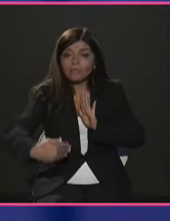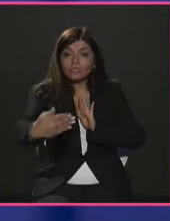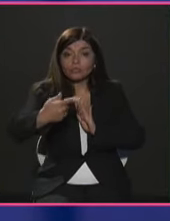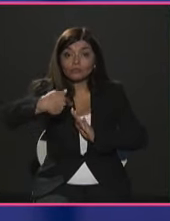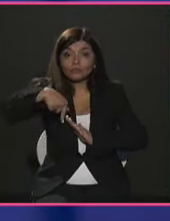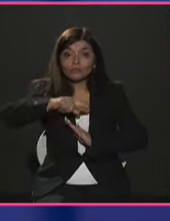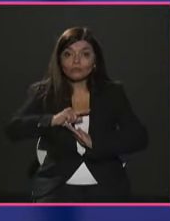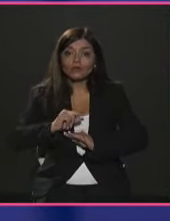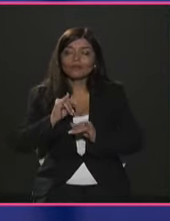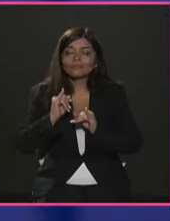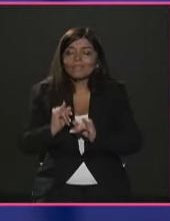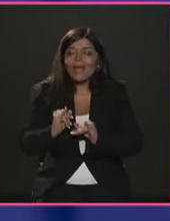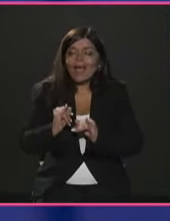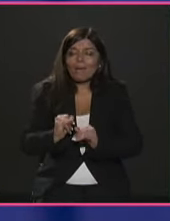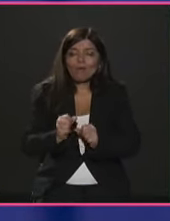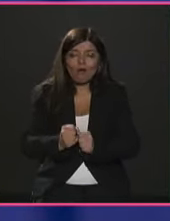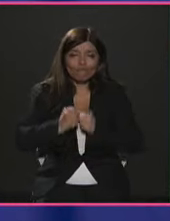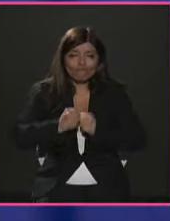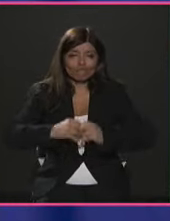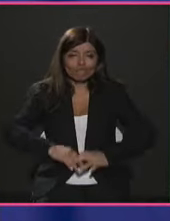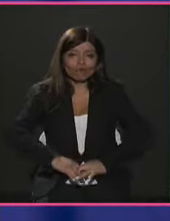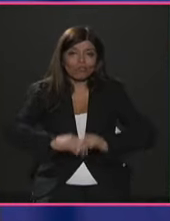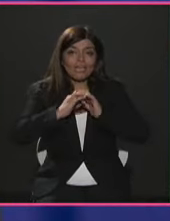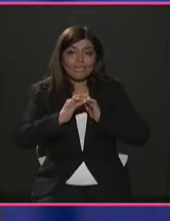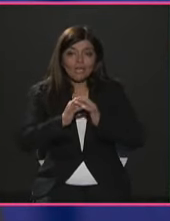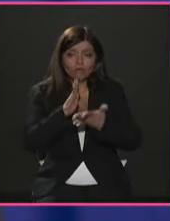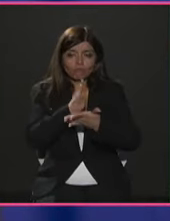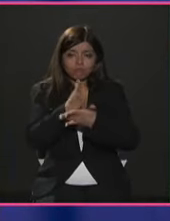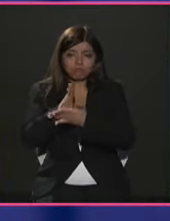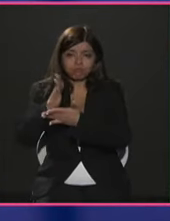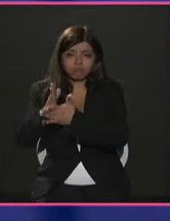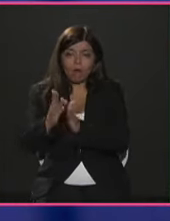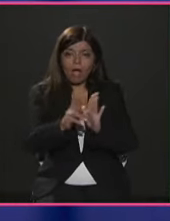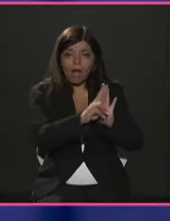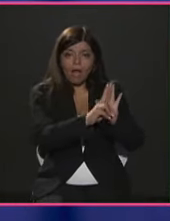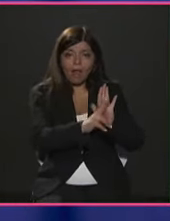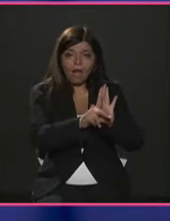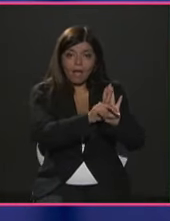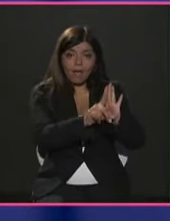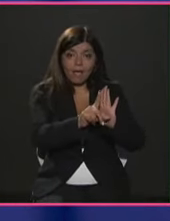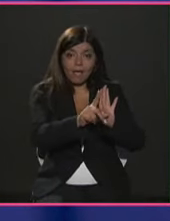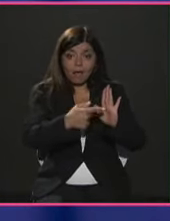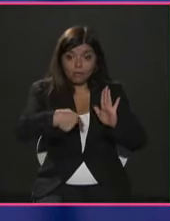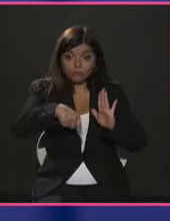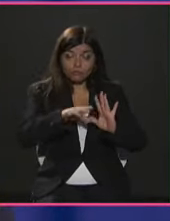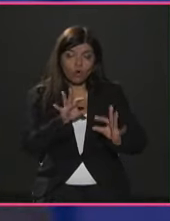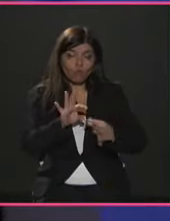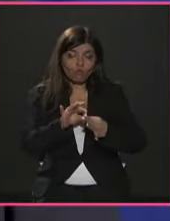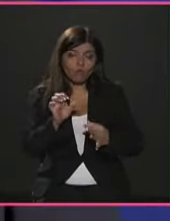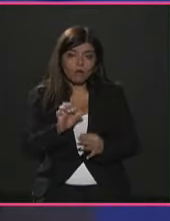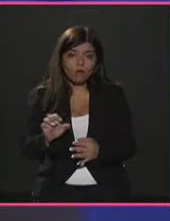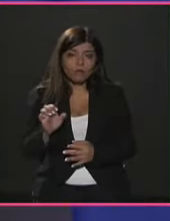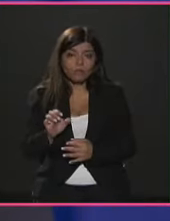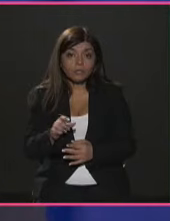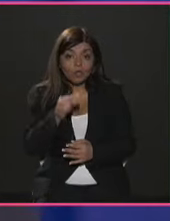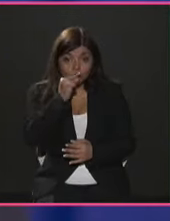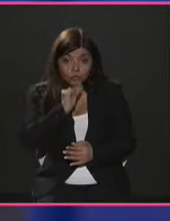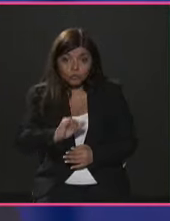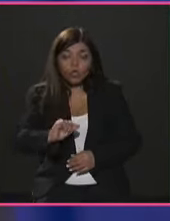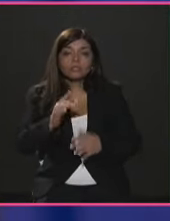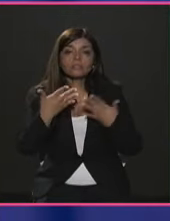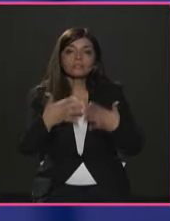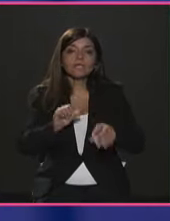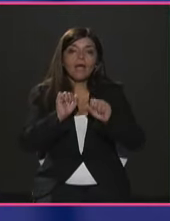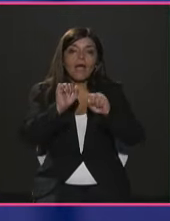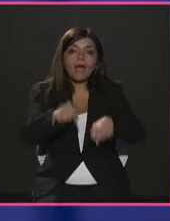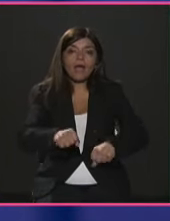blando un soft Power somos una potencia reguladora y como también quizás sepan acabamos de de aprobar